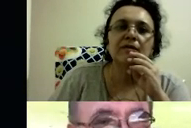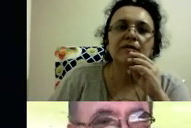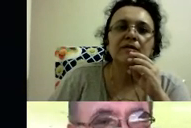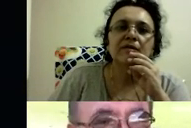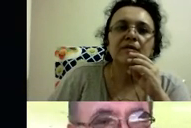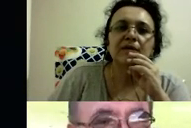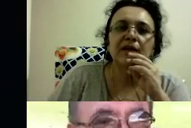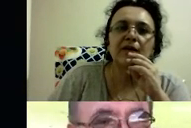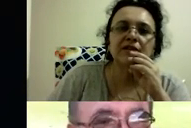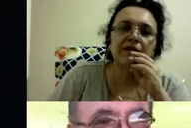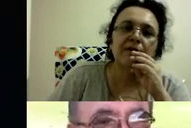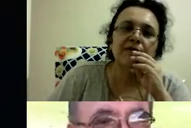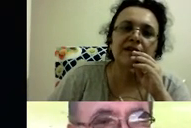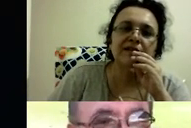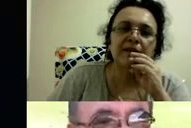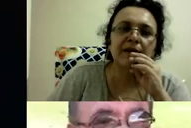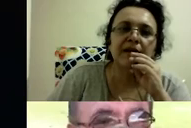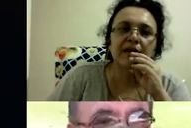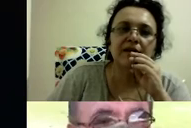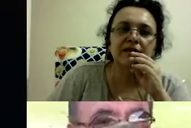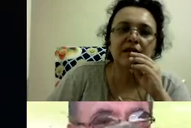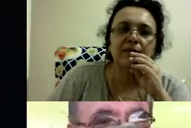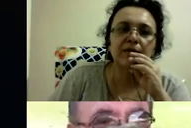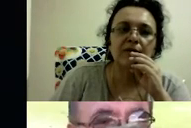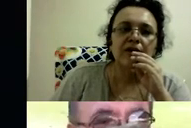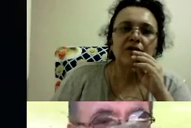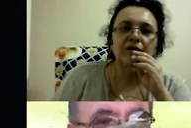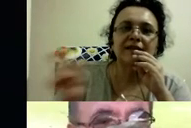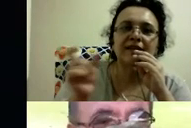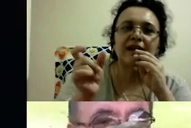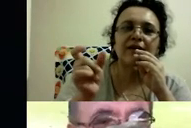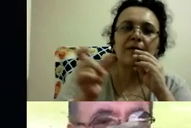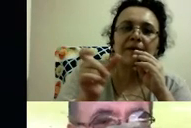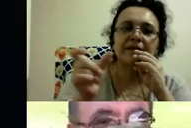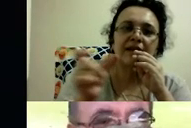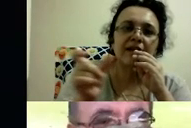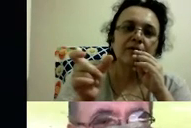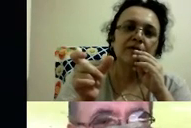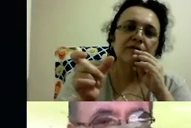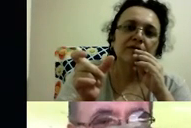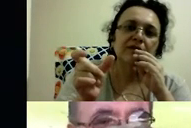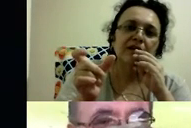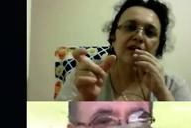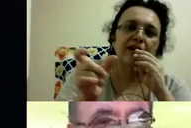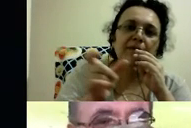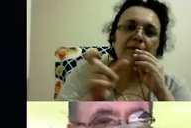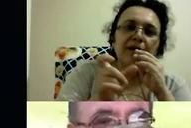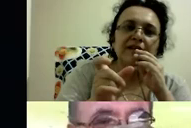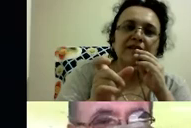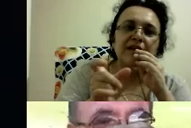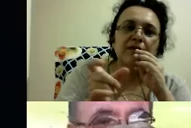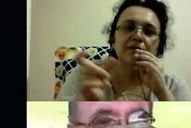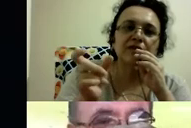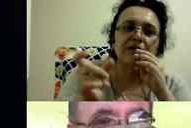trabajo, ¿verdad? O se va a movilizar para ir a hacerlo, pero no va a ser algo pasajero. En cambio,